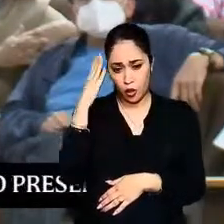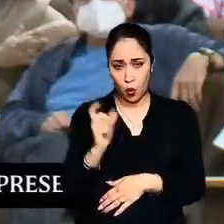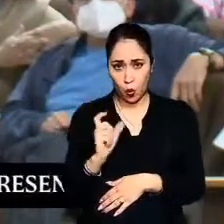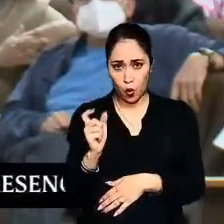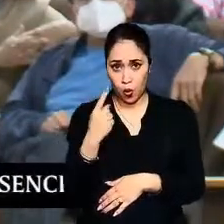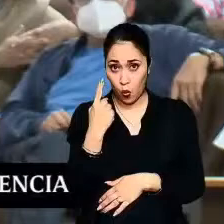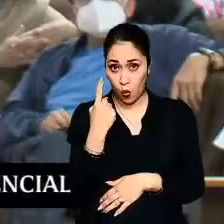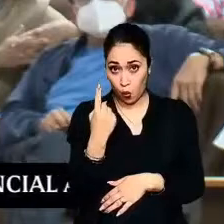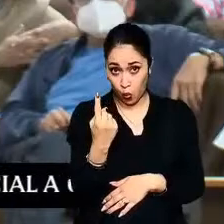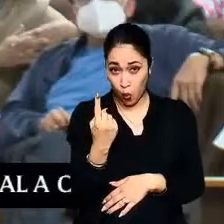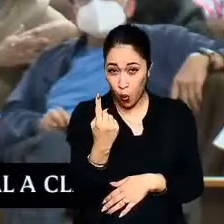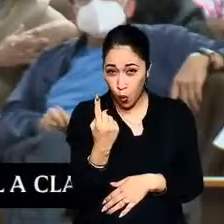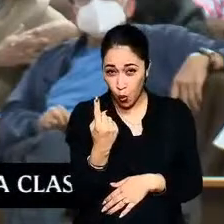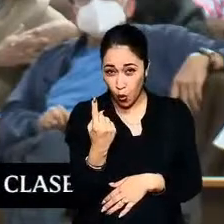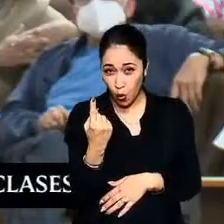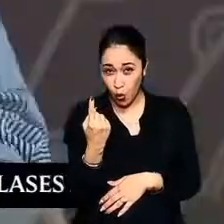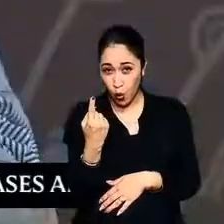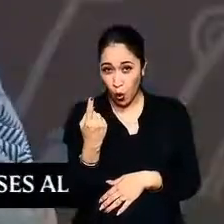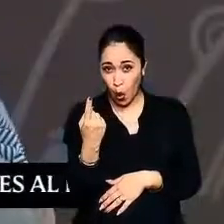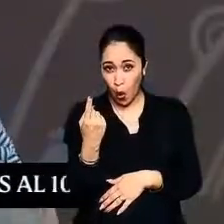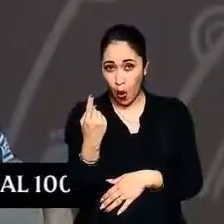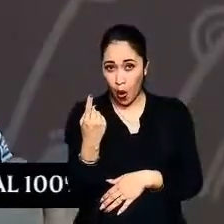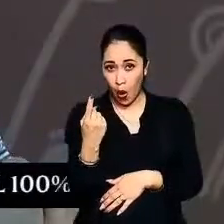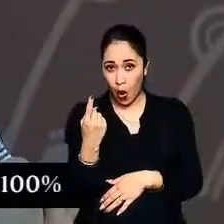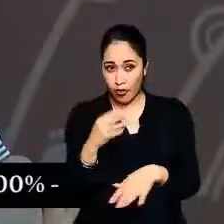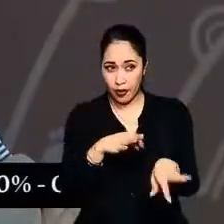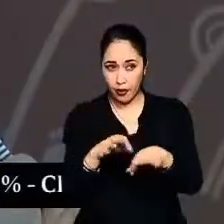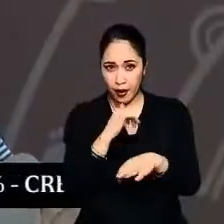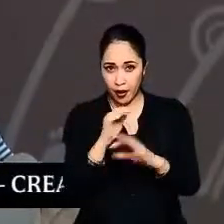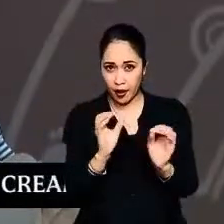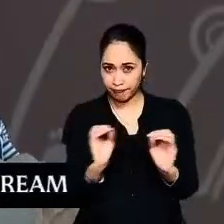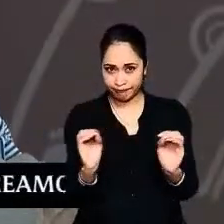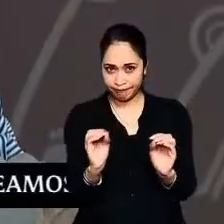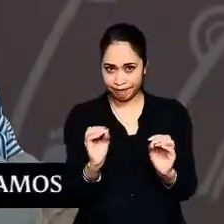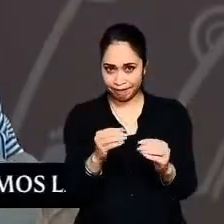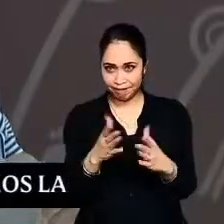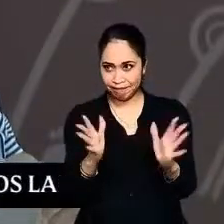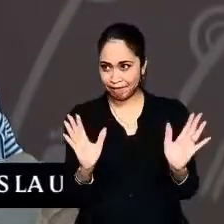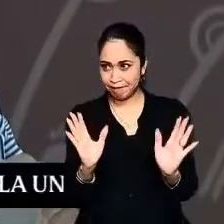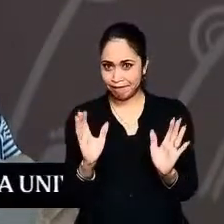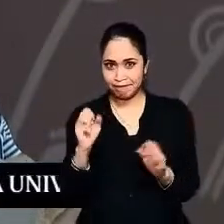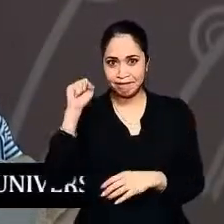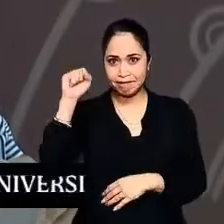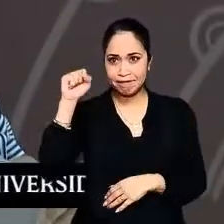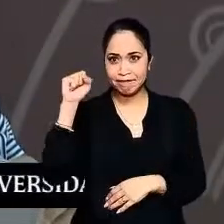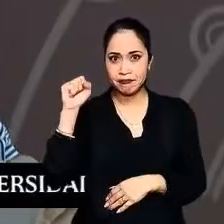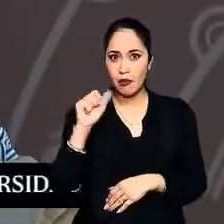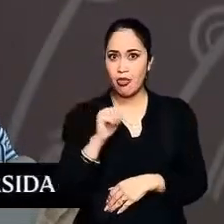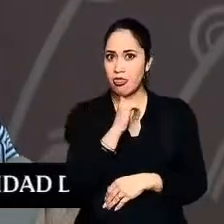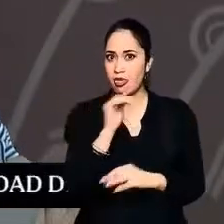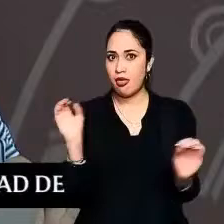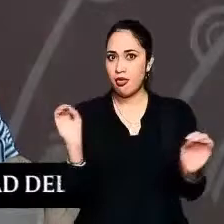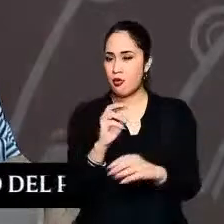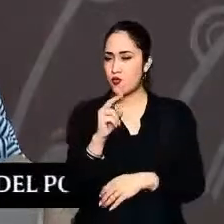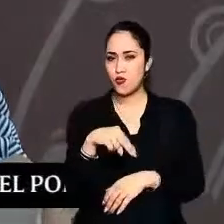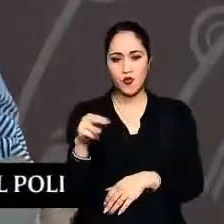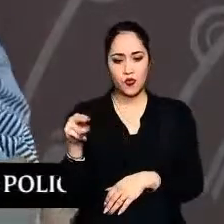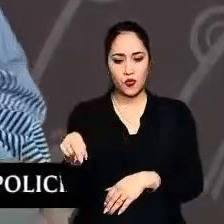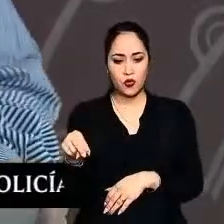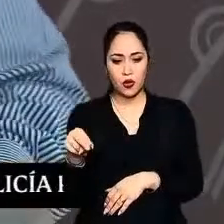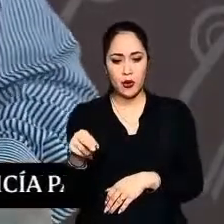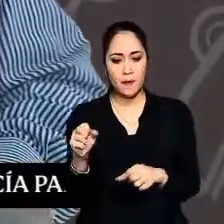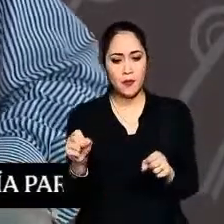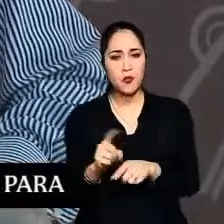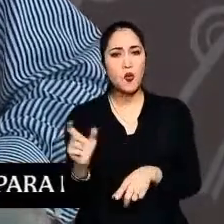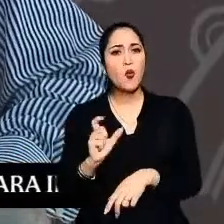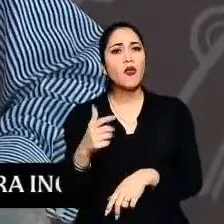paro laboral. Ni cuando fui dirigente, ni cuando fue rector, jefe, patrón. ¿Por